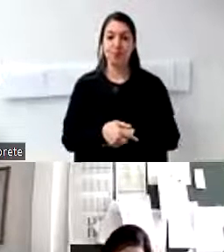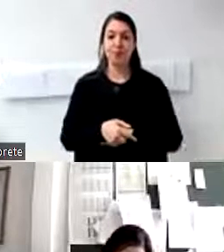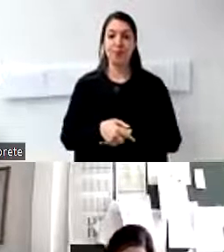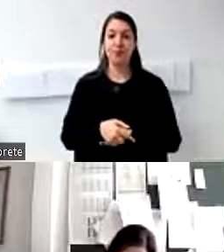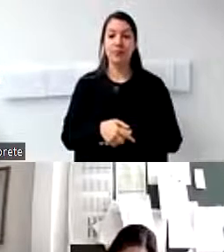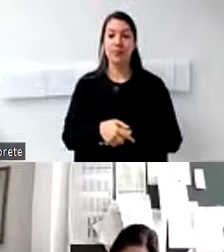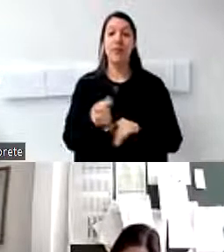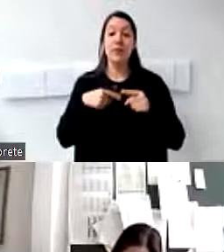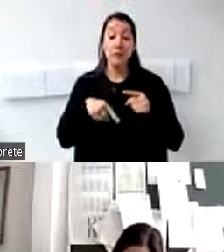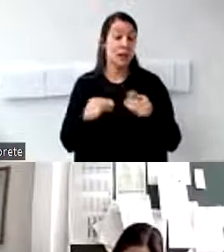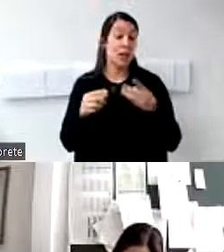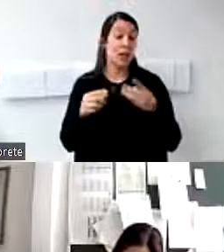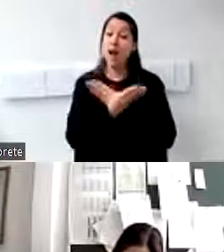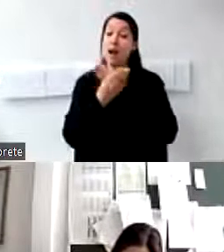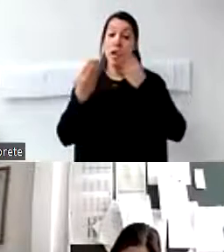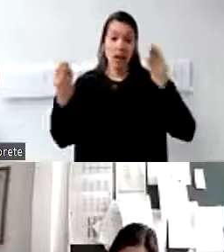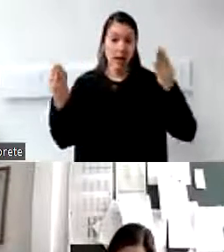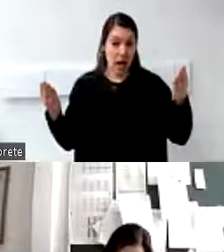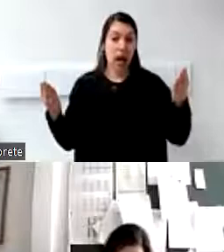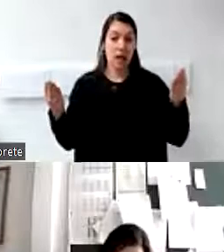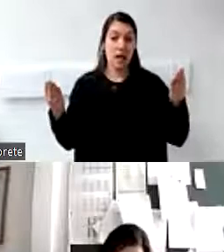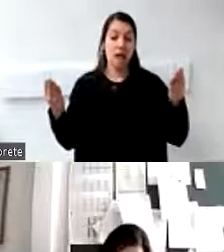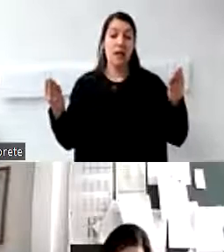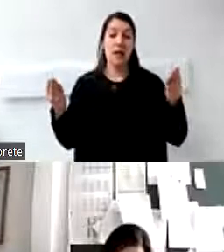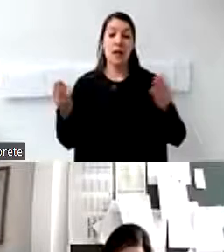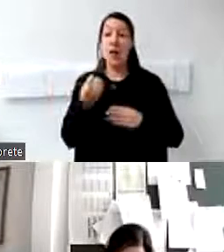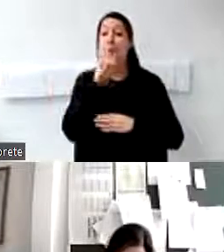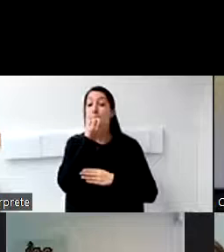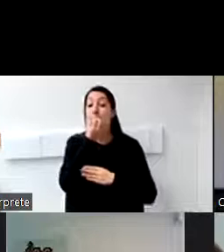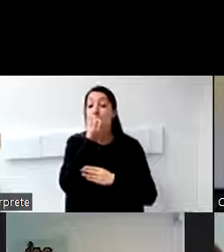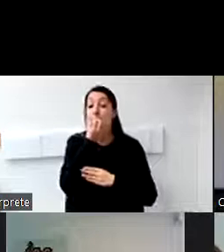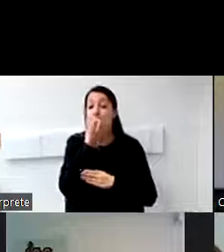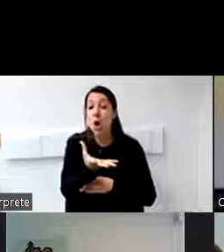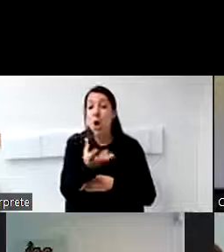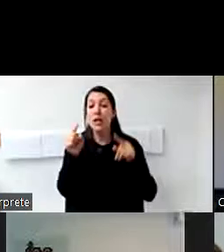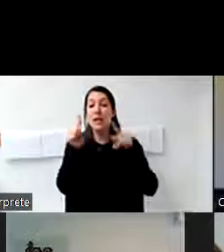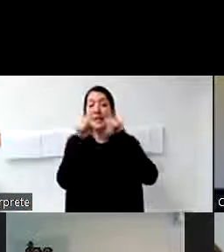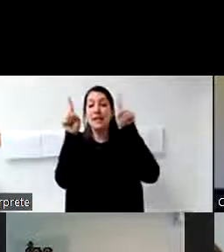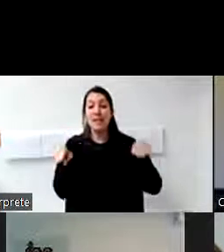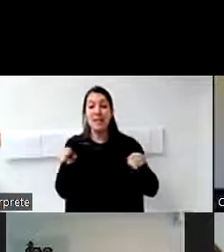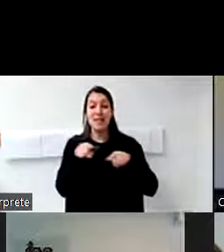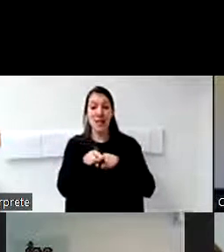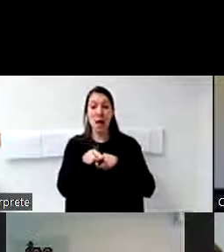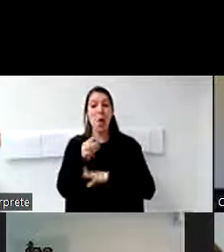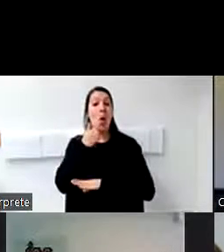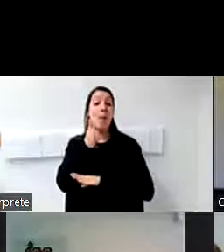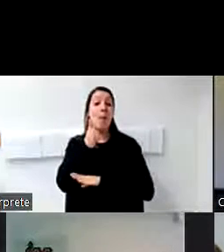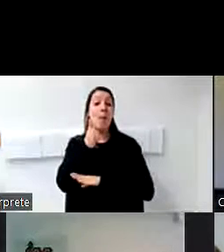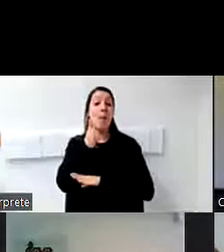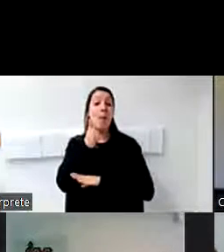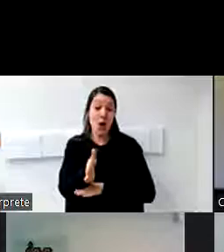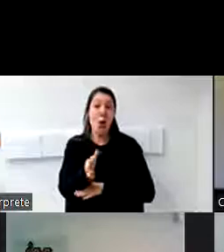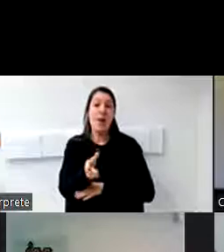¿Tá? Es decir, en general preferimos mandar los certificados de participación a quienes nos manden la